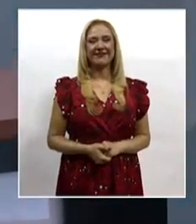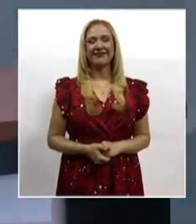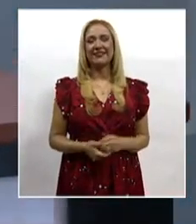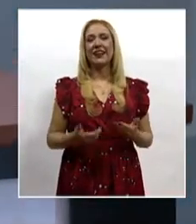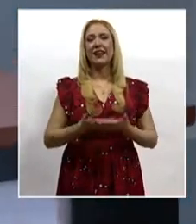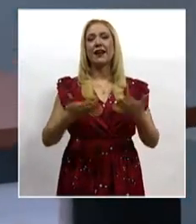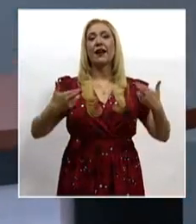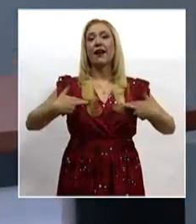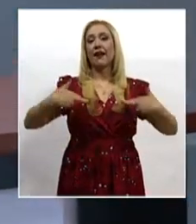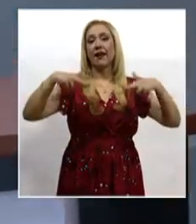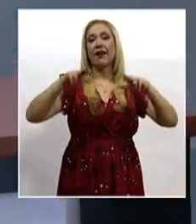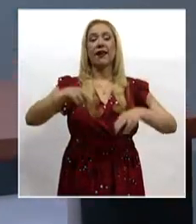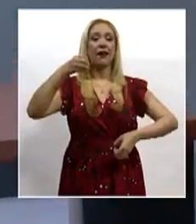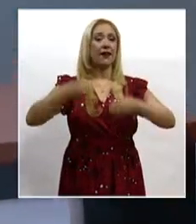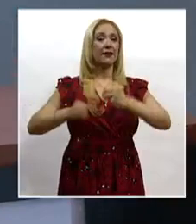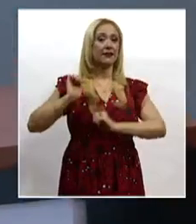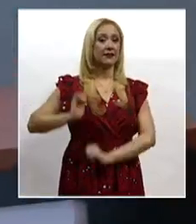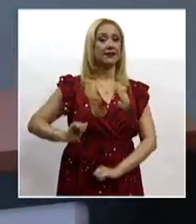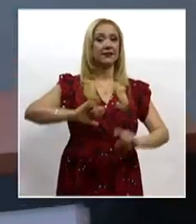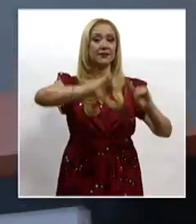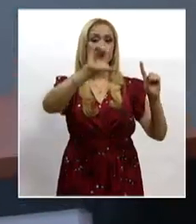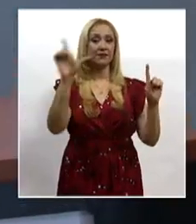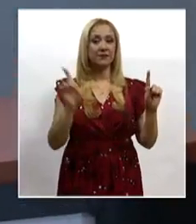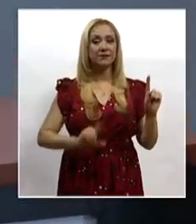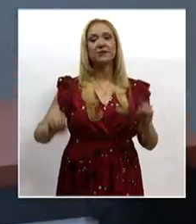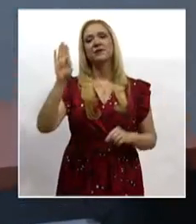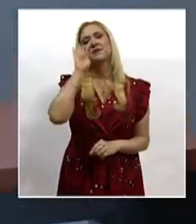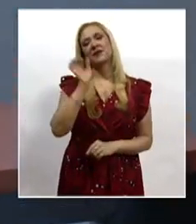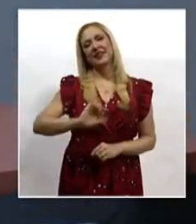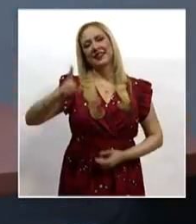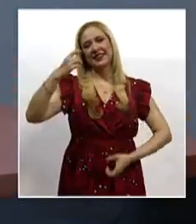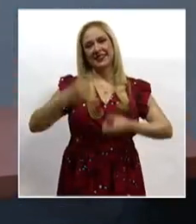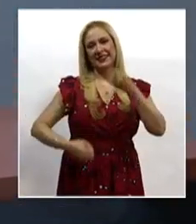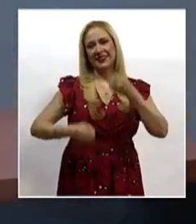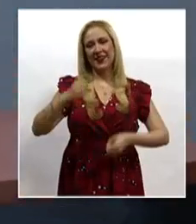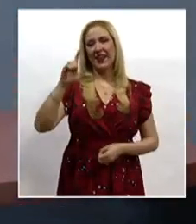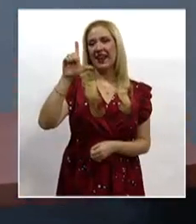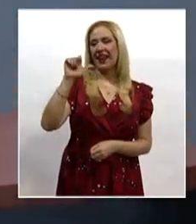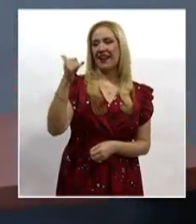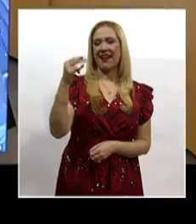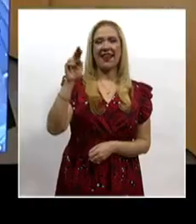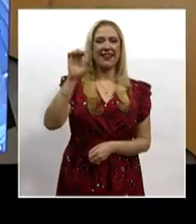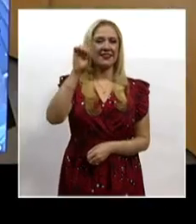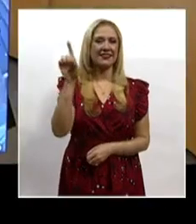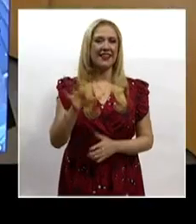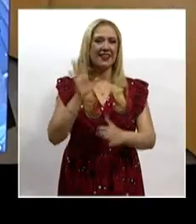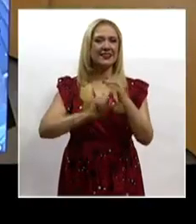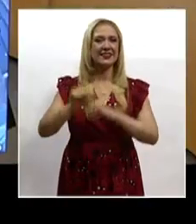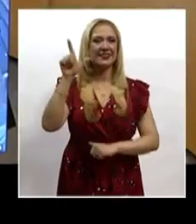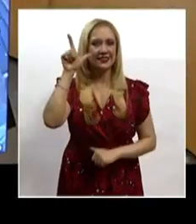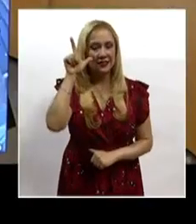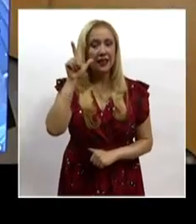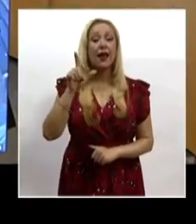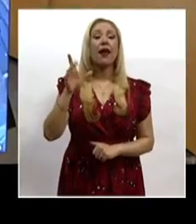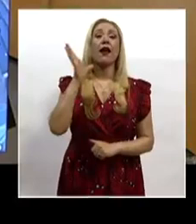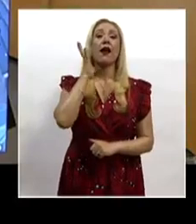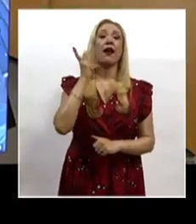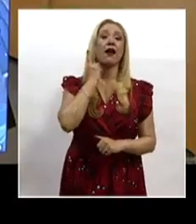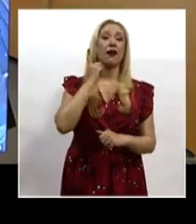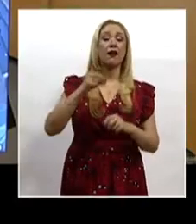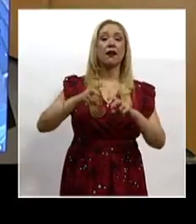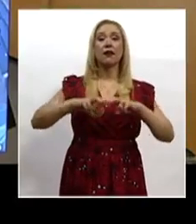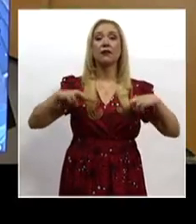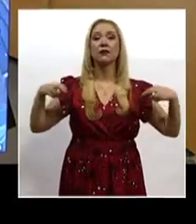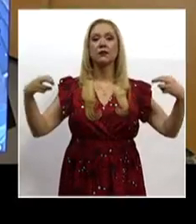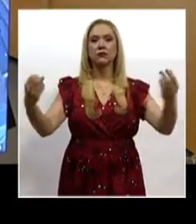En representación del Poder Judicial de la Federación, el ministro de la Suprema Corte, Javier Lainez Potisek, recibió de la Cámara de Diputados las